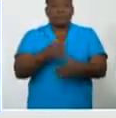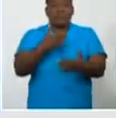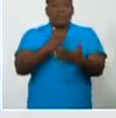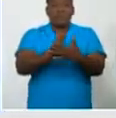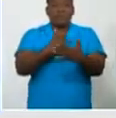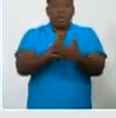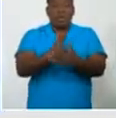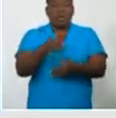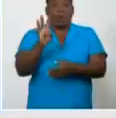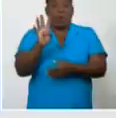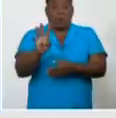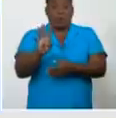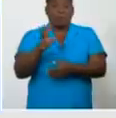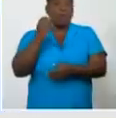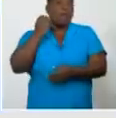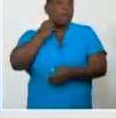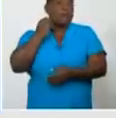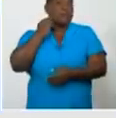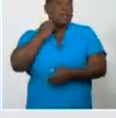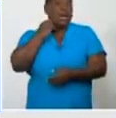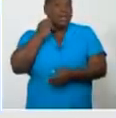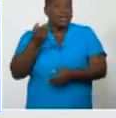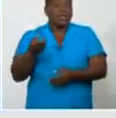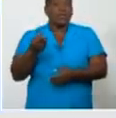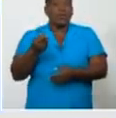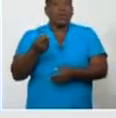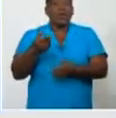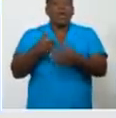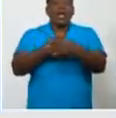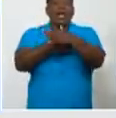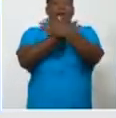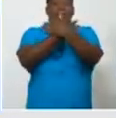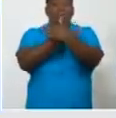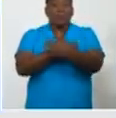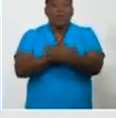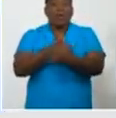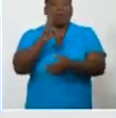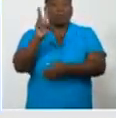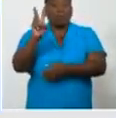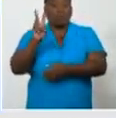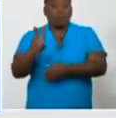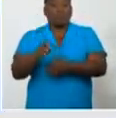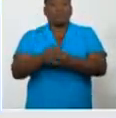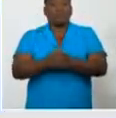4, Manzanillo, Iguaní y Campechuela, 2 en cada uno.